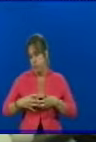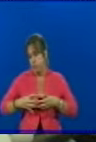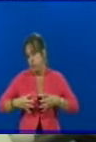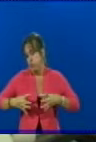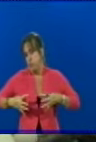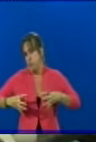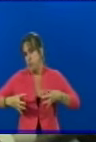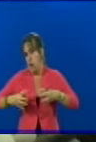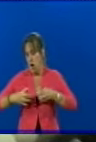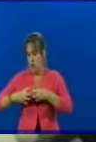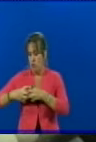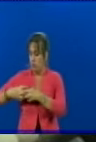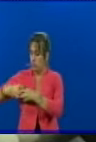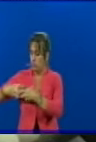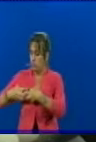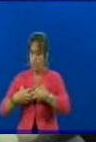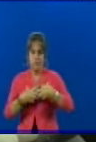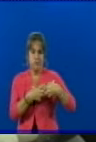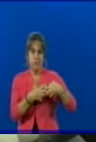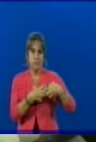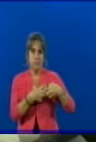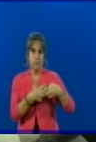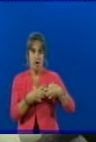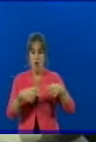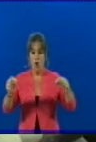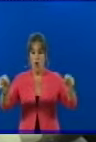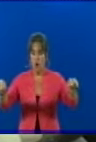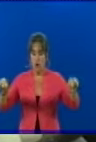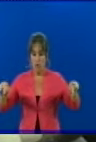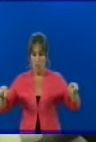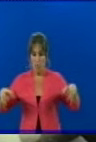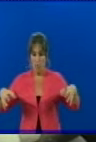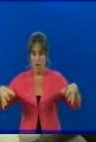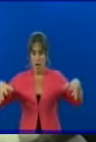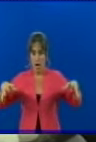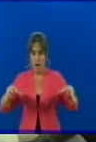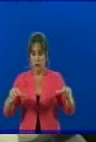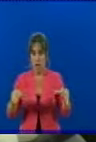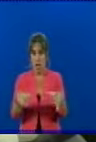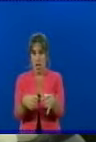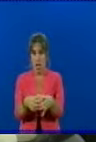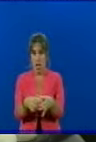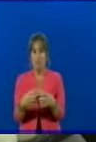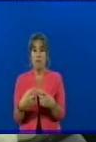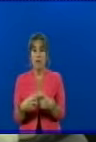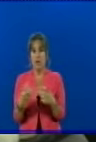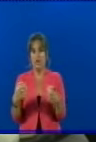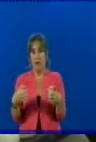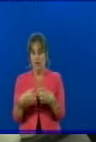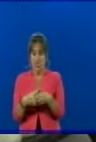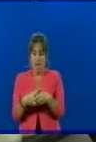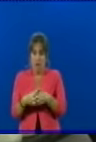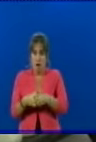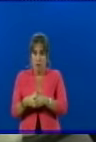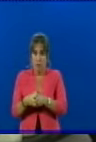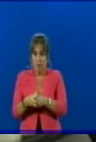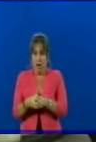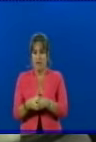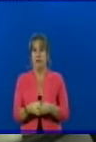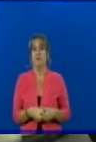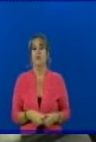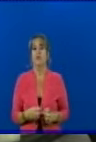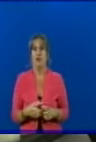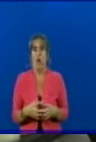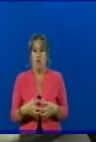más que el otro, lo de la punta desarrolla más, lo del centro desarrolla un poquito menos porque se aprietan